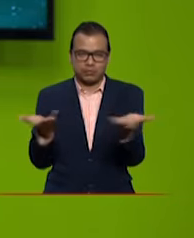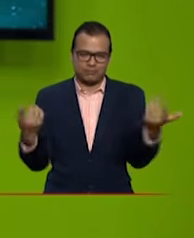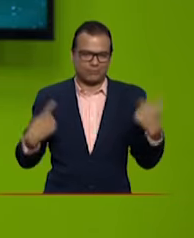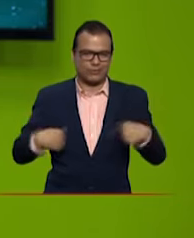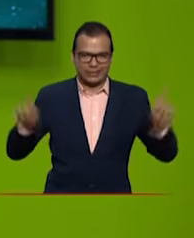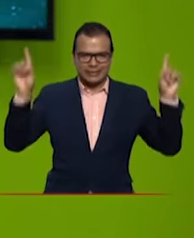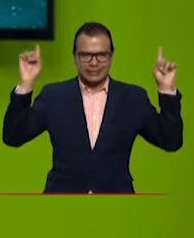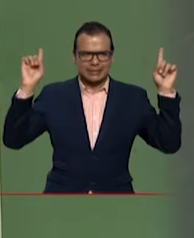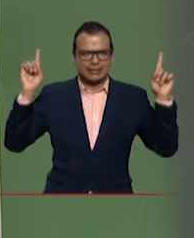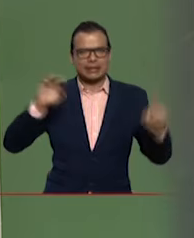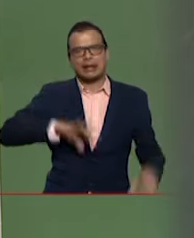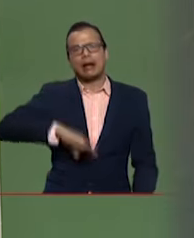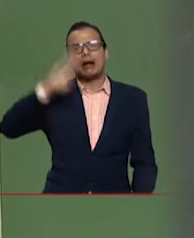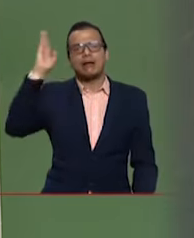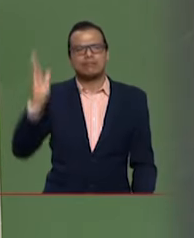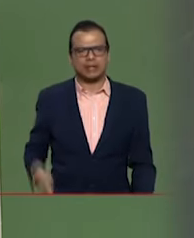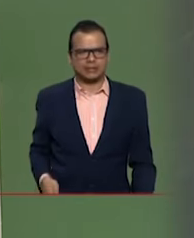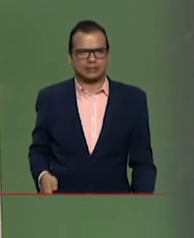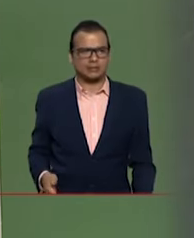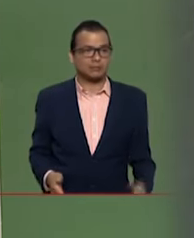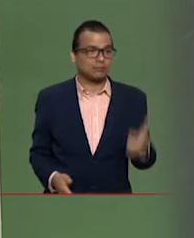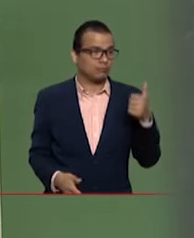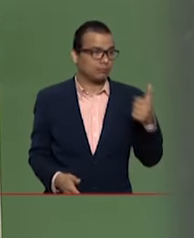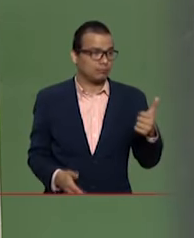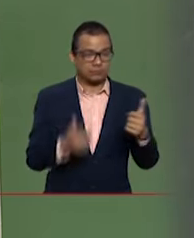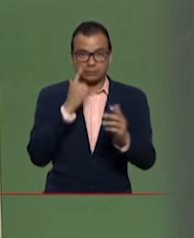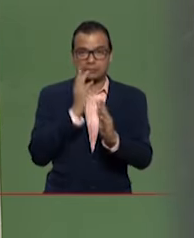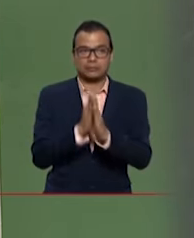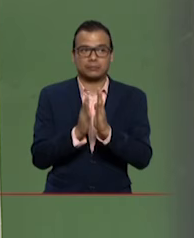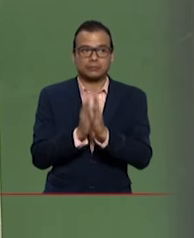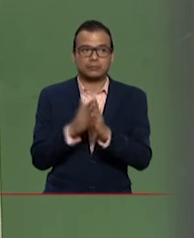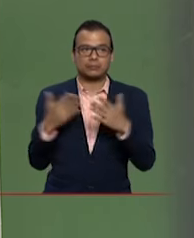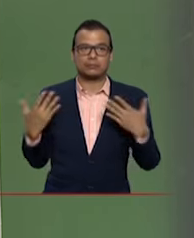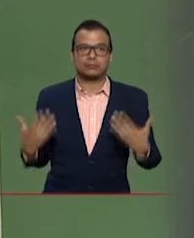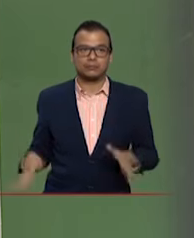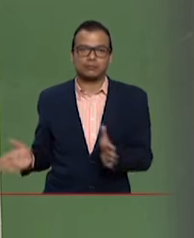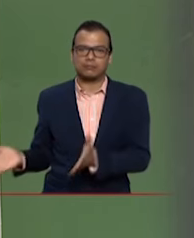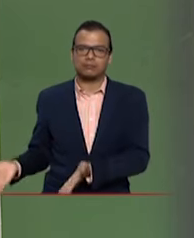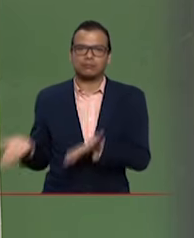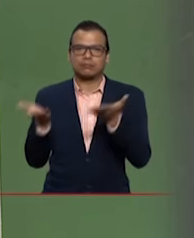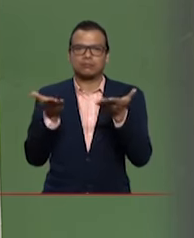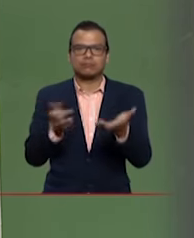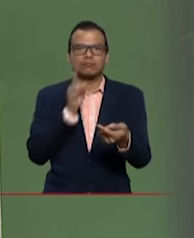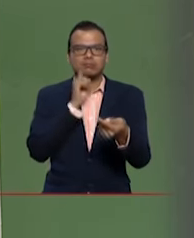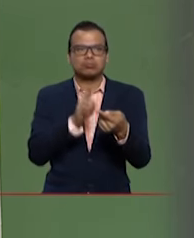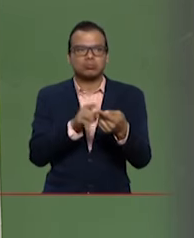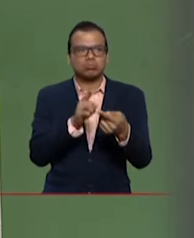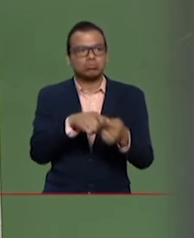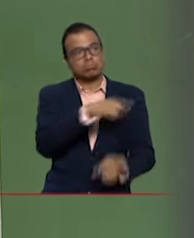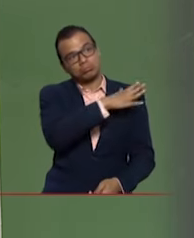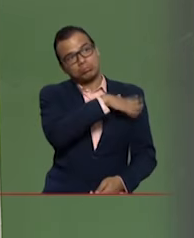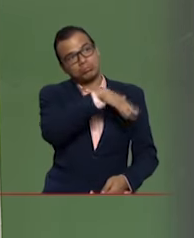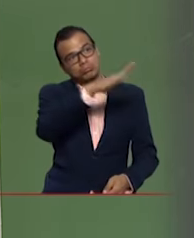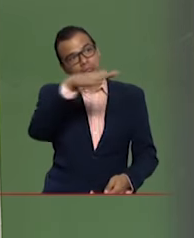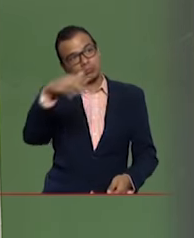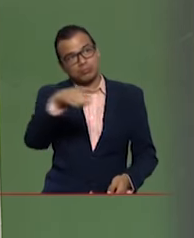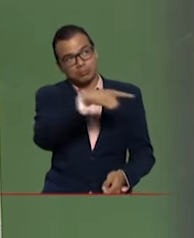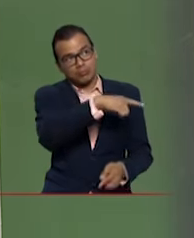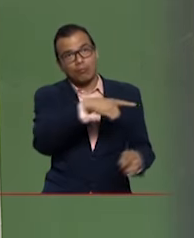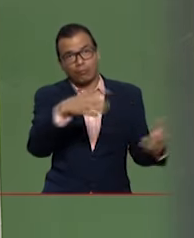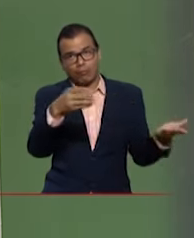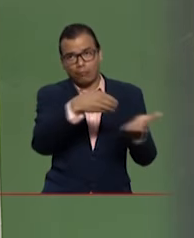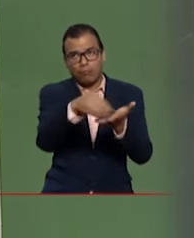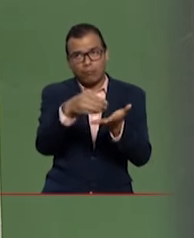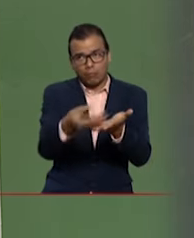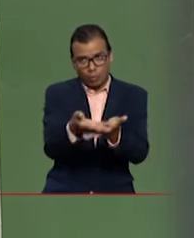semejante daño. Qué bueno, una zona cuidada y protegida. Una oferta para comprar fracciones de páramo disparó las alertas de las